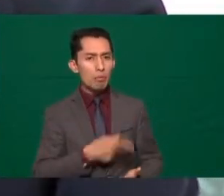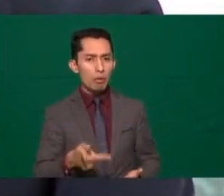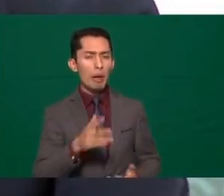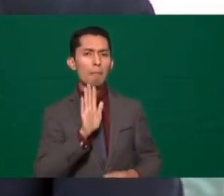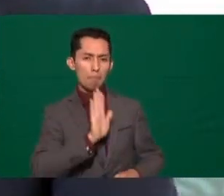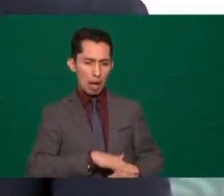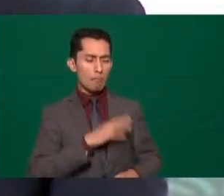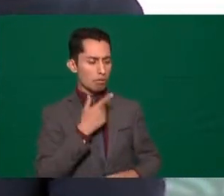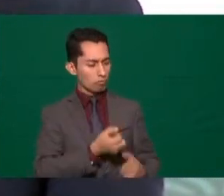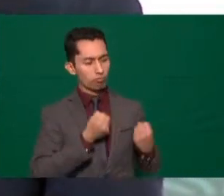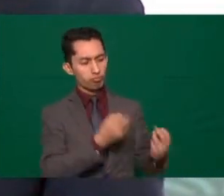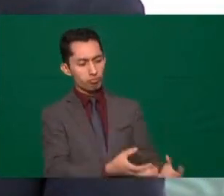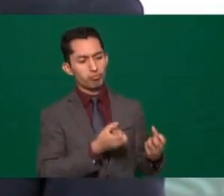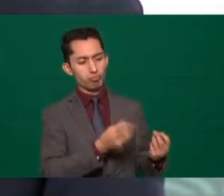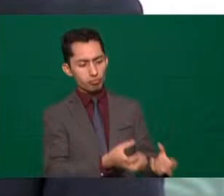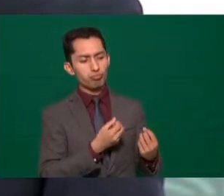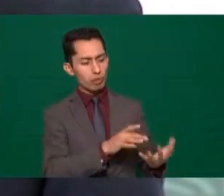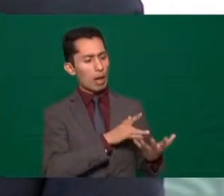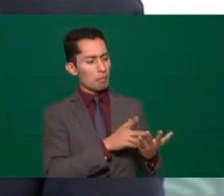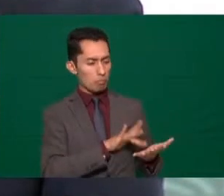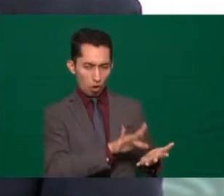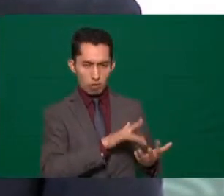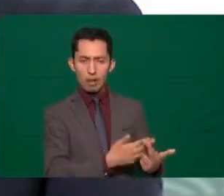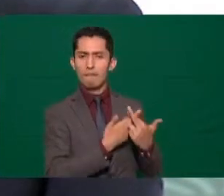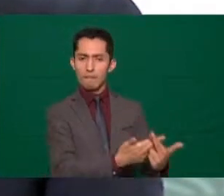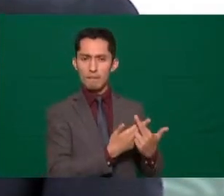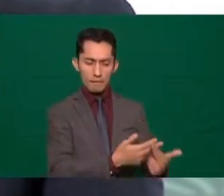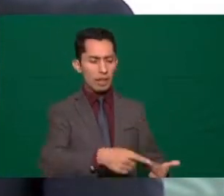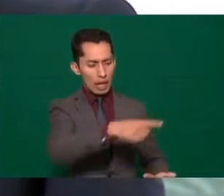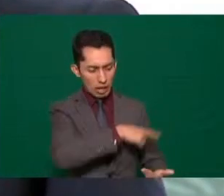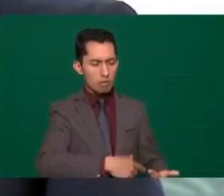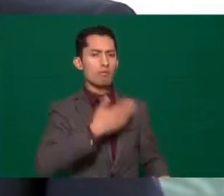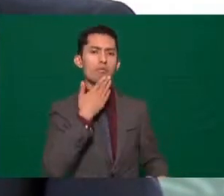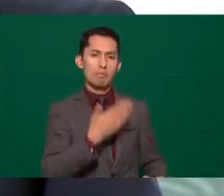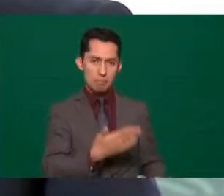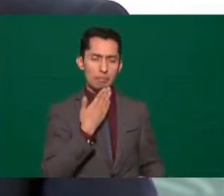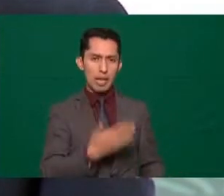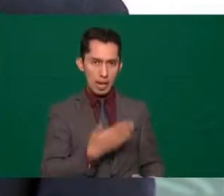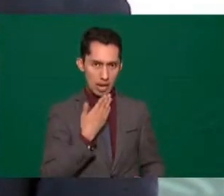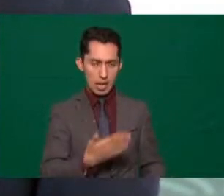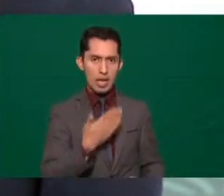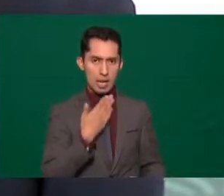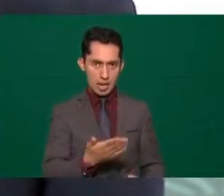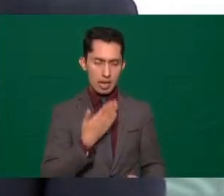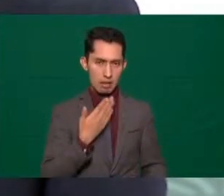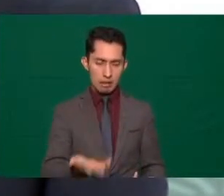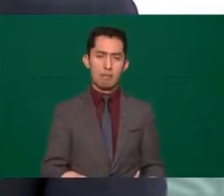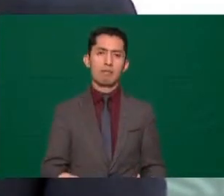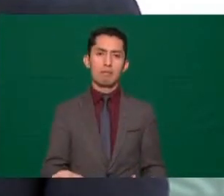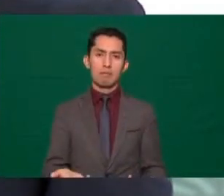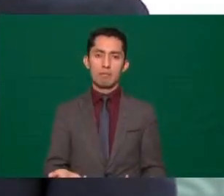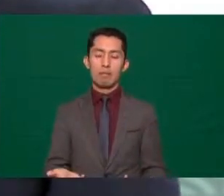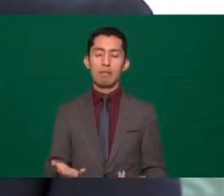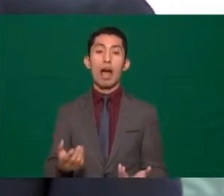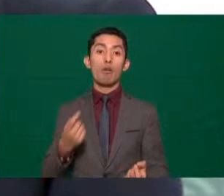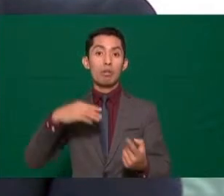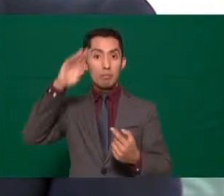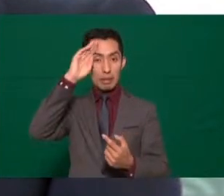muy lejos con ese cuento de que si les va bien a los de arriba, les va a ir bien a los de abajo. ¡No!